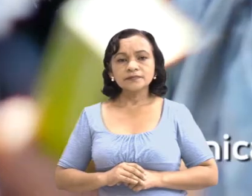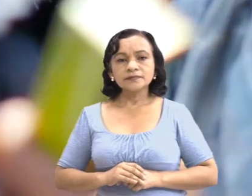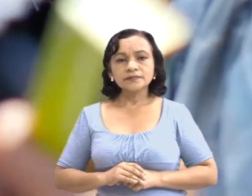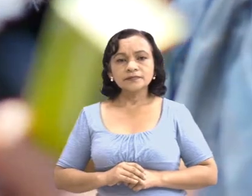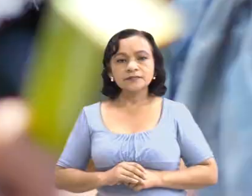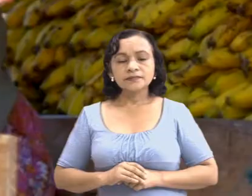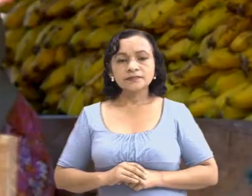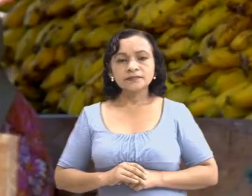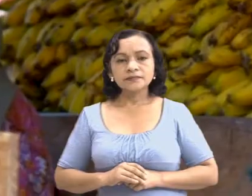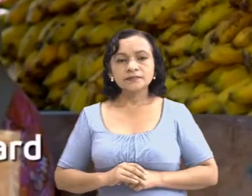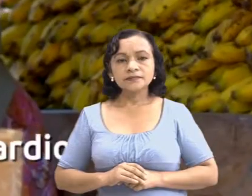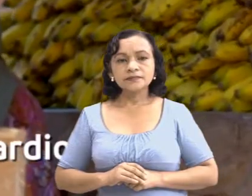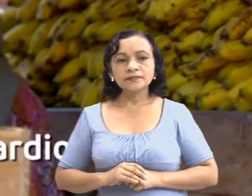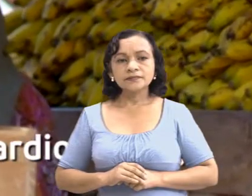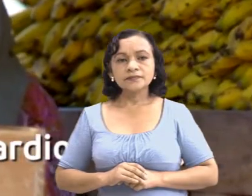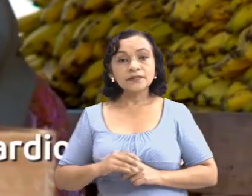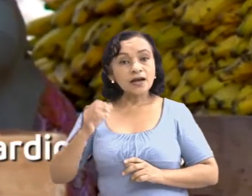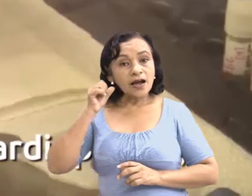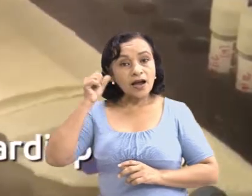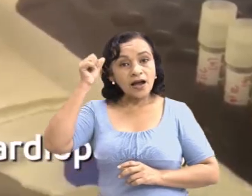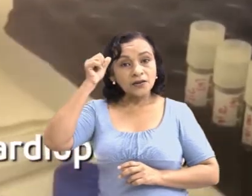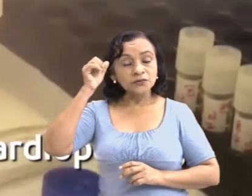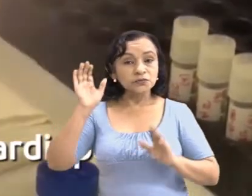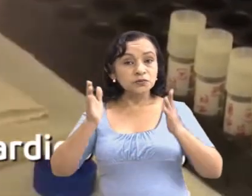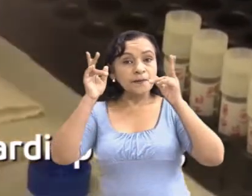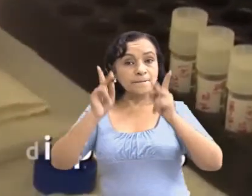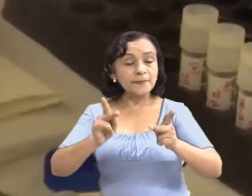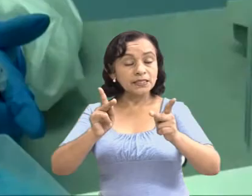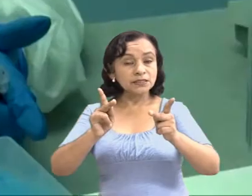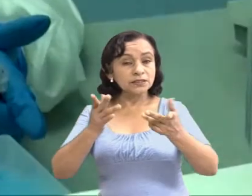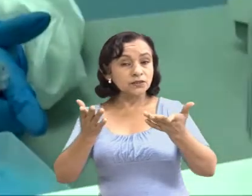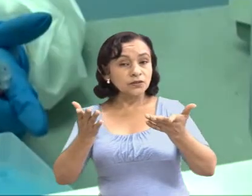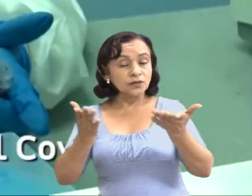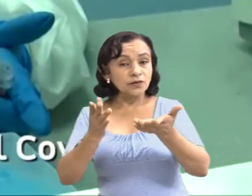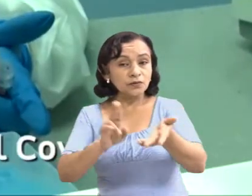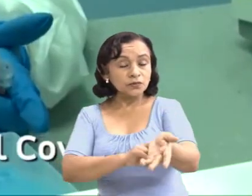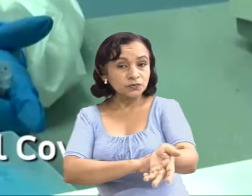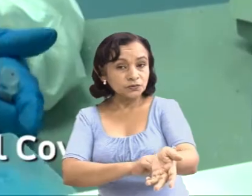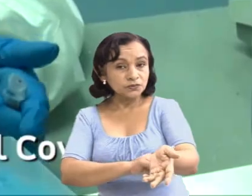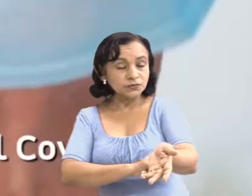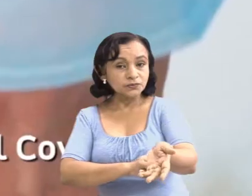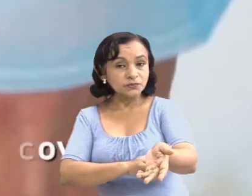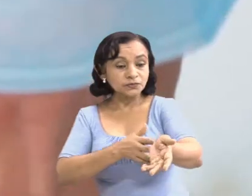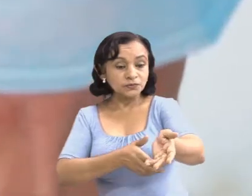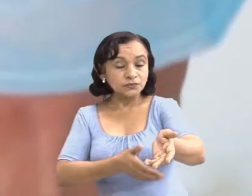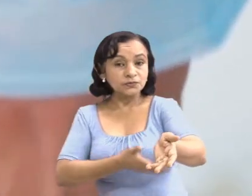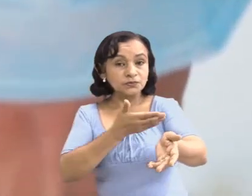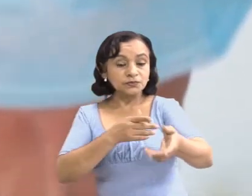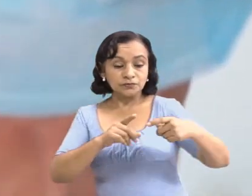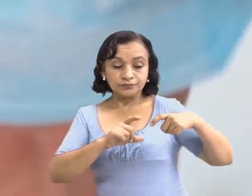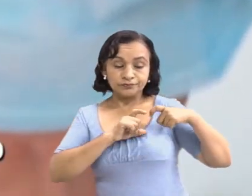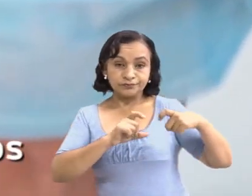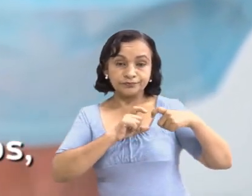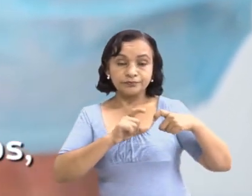con enfermedades crónicas, como diabetes, hipertensión y cardiopatías, presentan mayor riesgo ante el COVID-19.